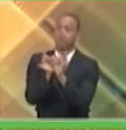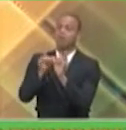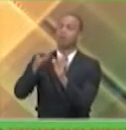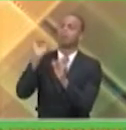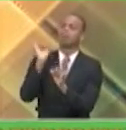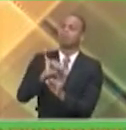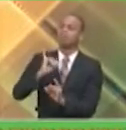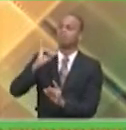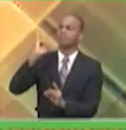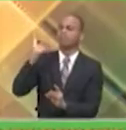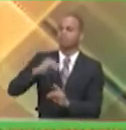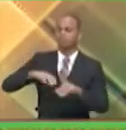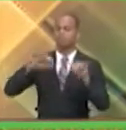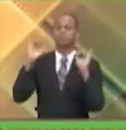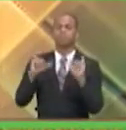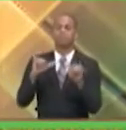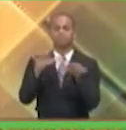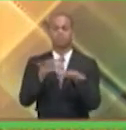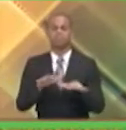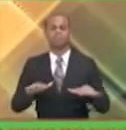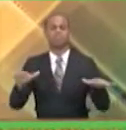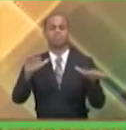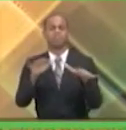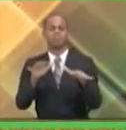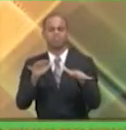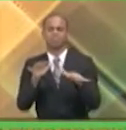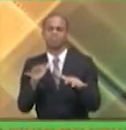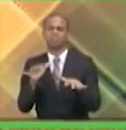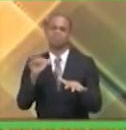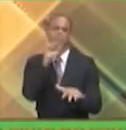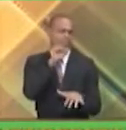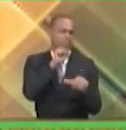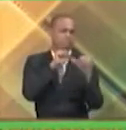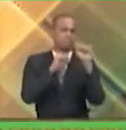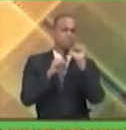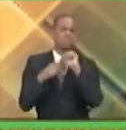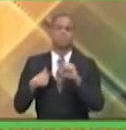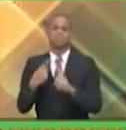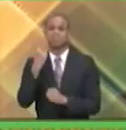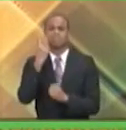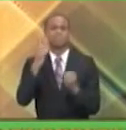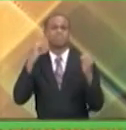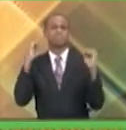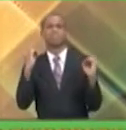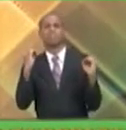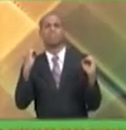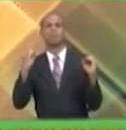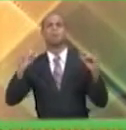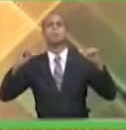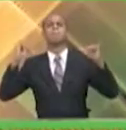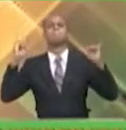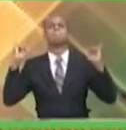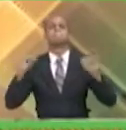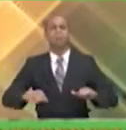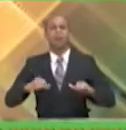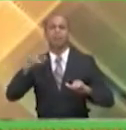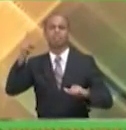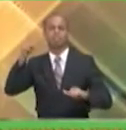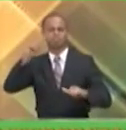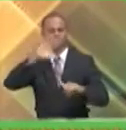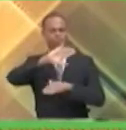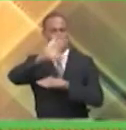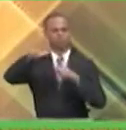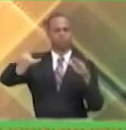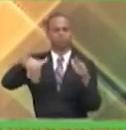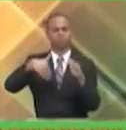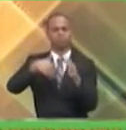Y aunque en medio de las pruebas no se ven, tú tienes